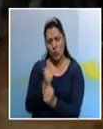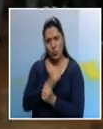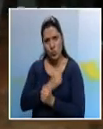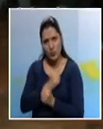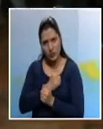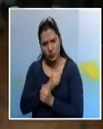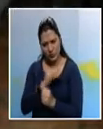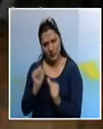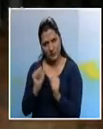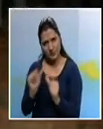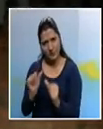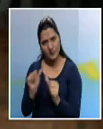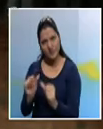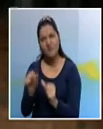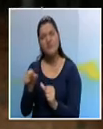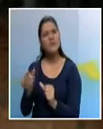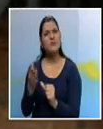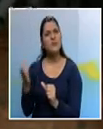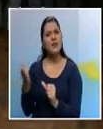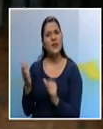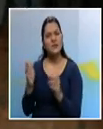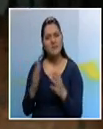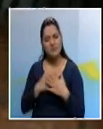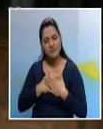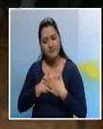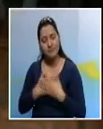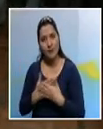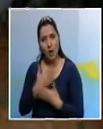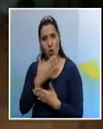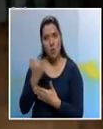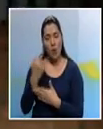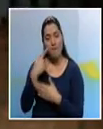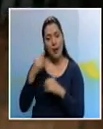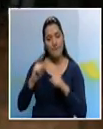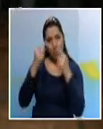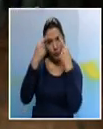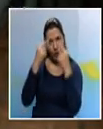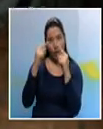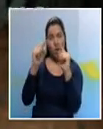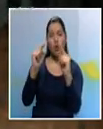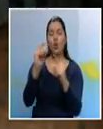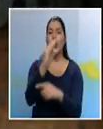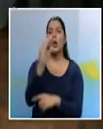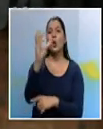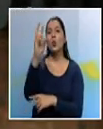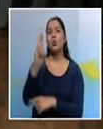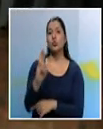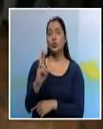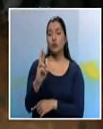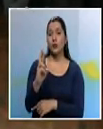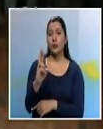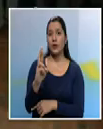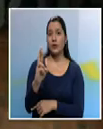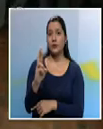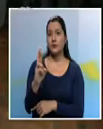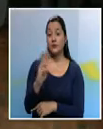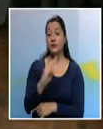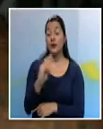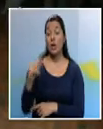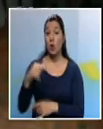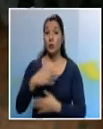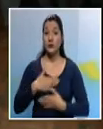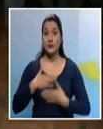desmayo, se abocó a dar lo mejor de sí en la construcción de esa Costa Rica que hoy